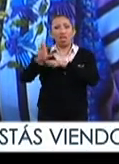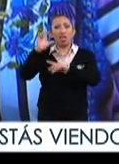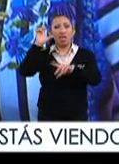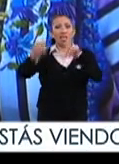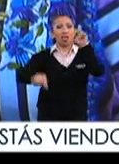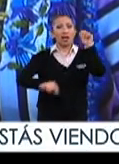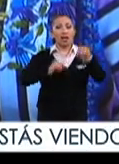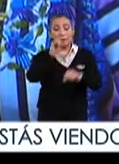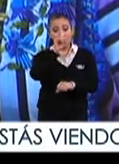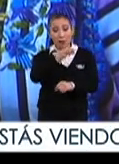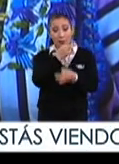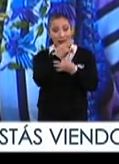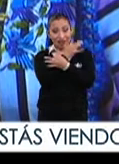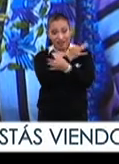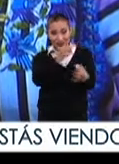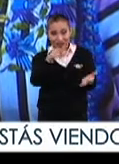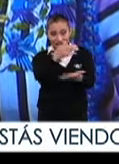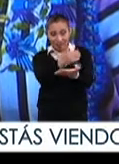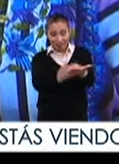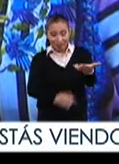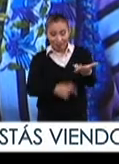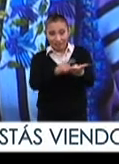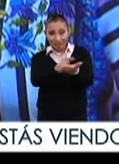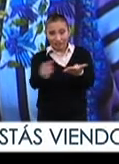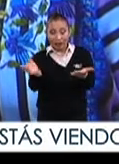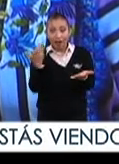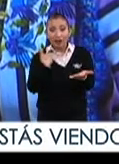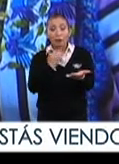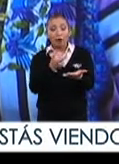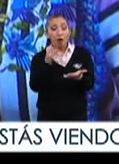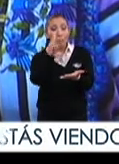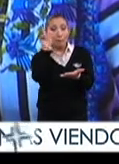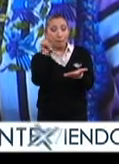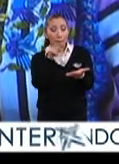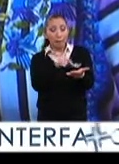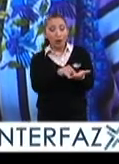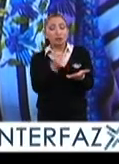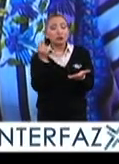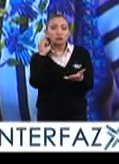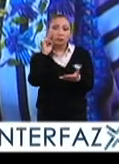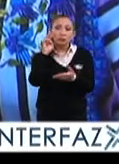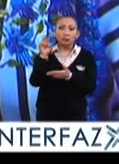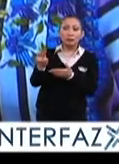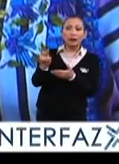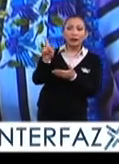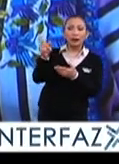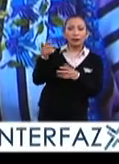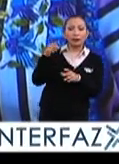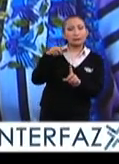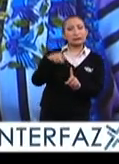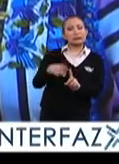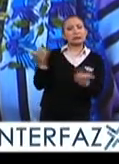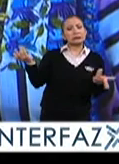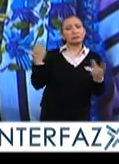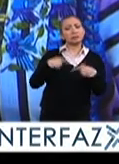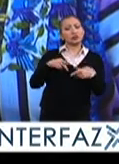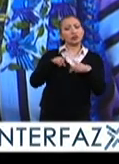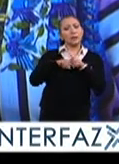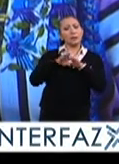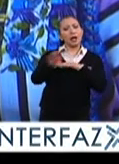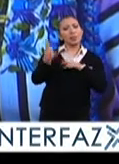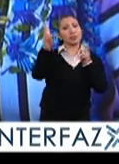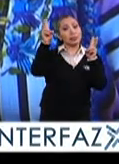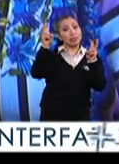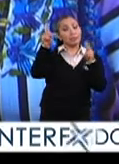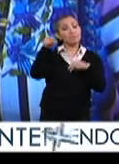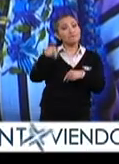la misma Declaración de Cultura de Paz considera como un enfoque los migrantes,